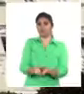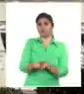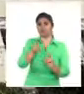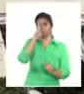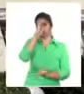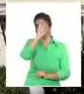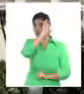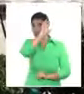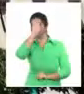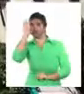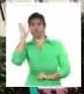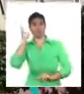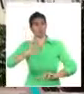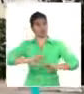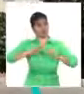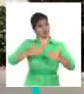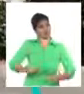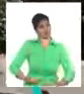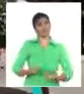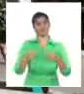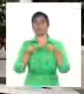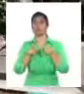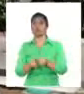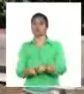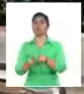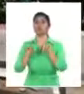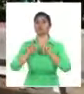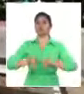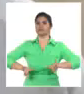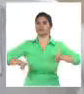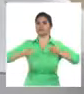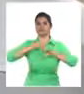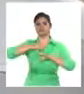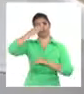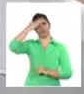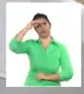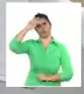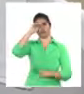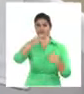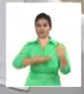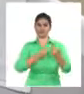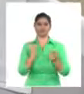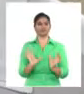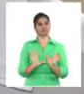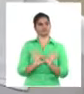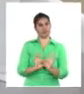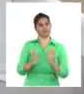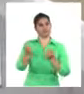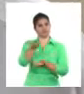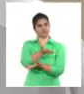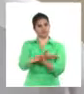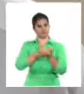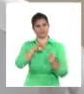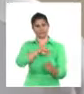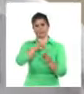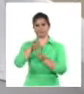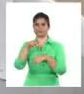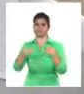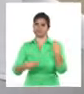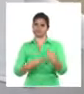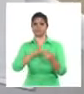Mariana Grajales y la Universidad de Ciencias Médicas de Santiago de Cuba. Estamos conformando un proyecto